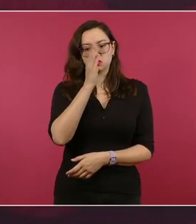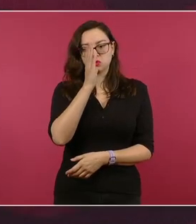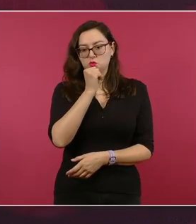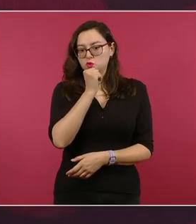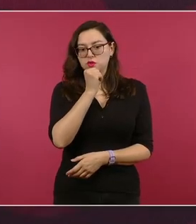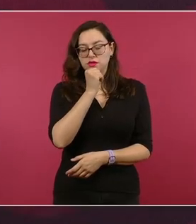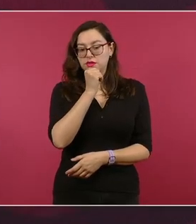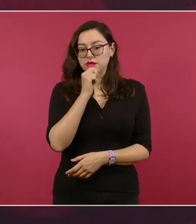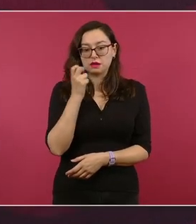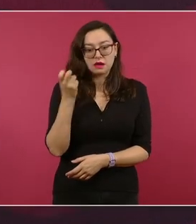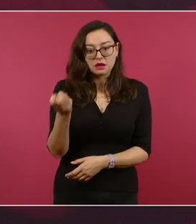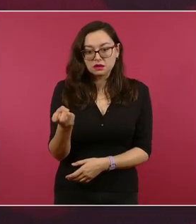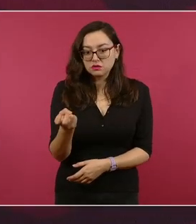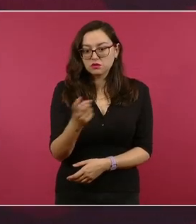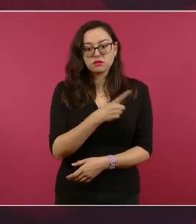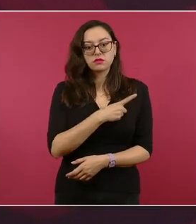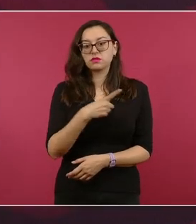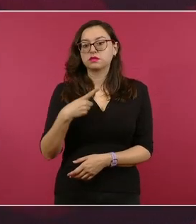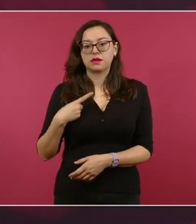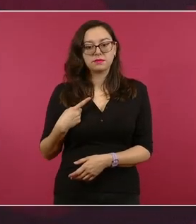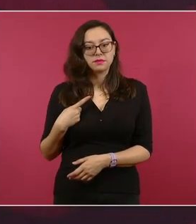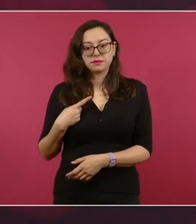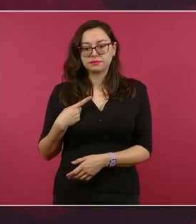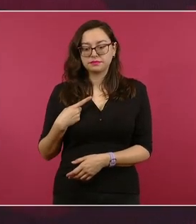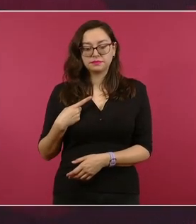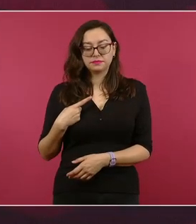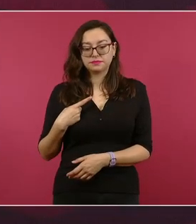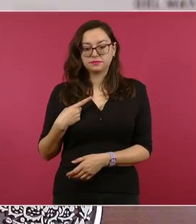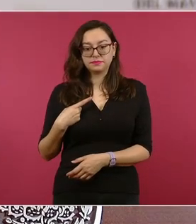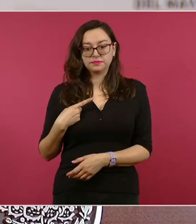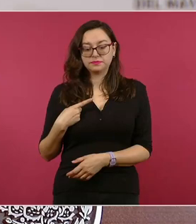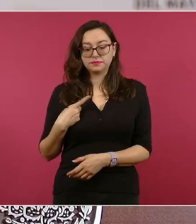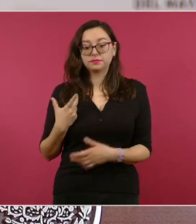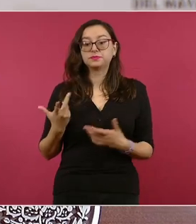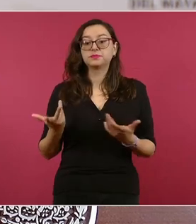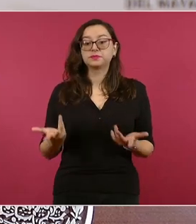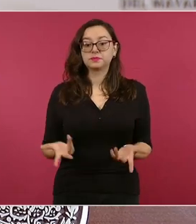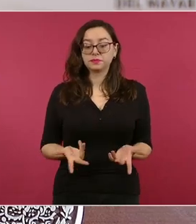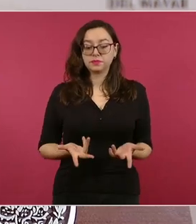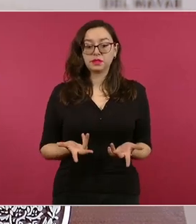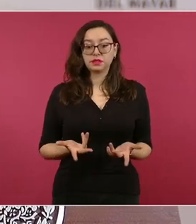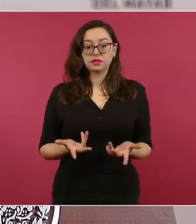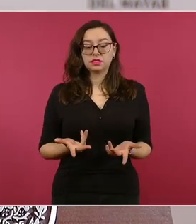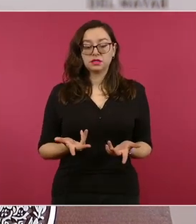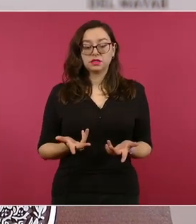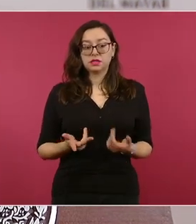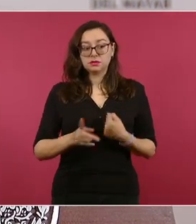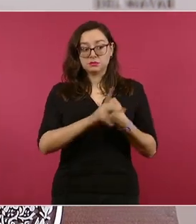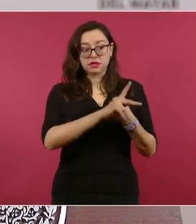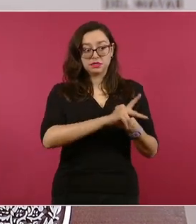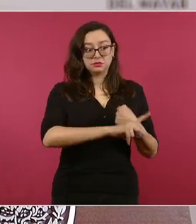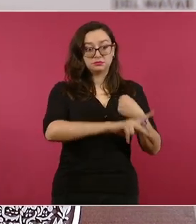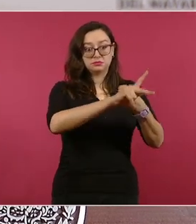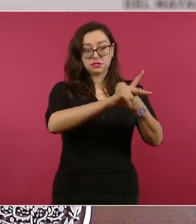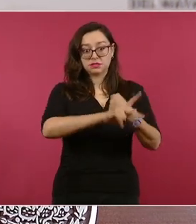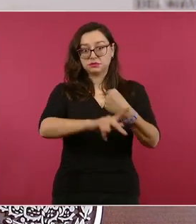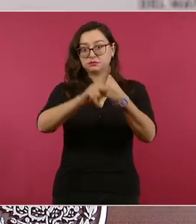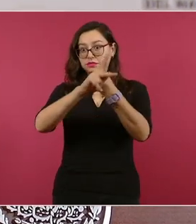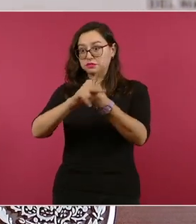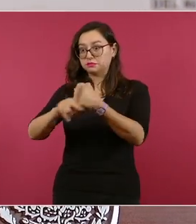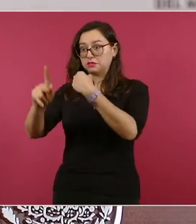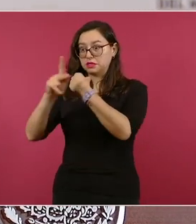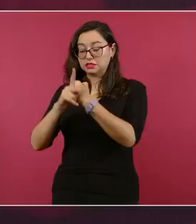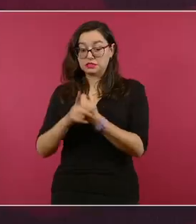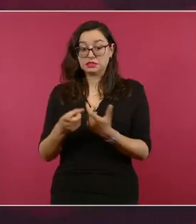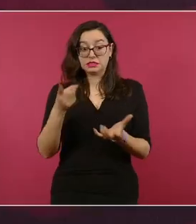ninguna nación, y que los estados donde están ubicadas las